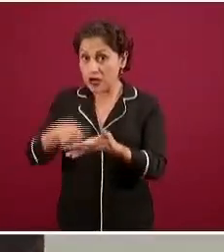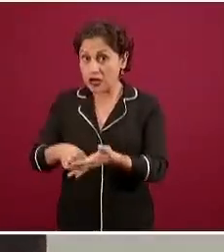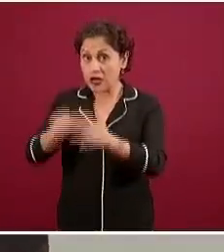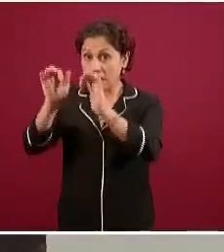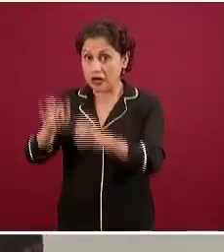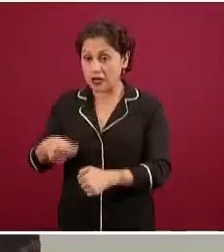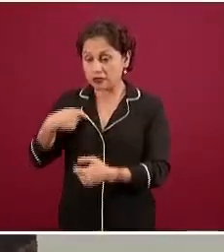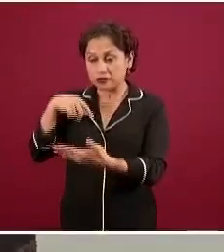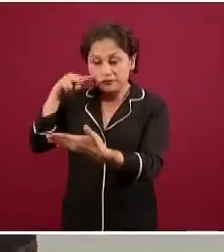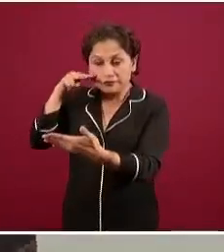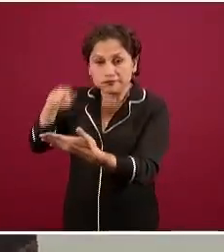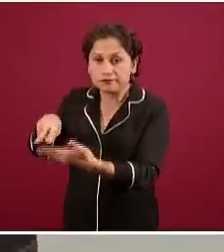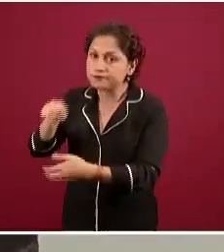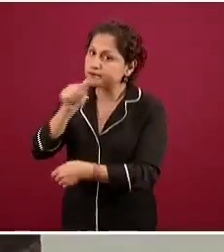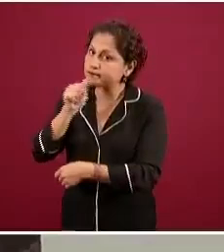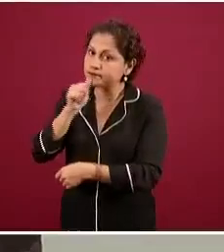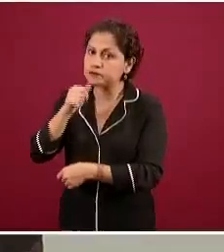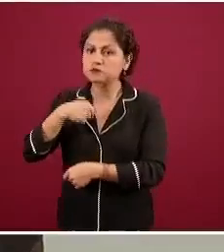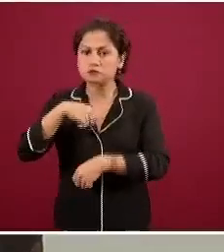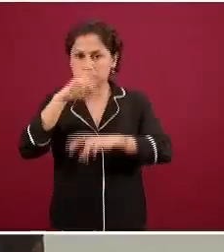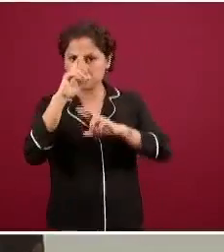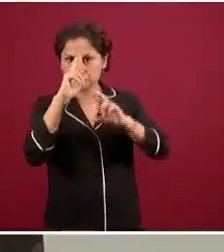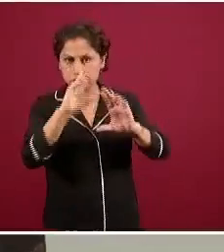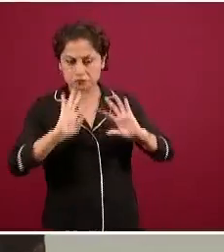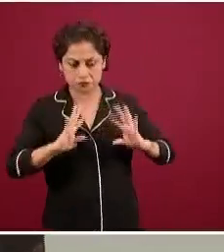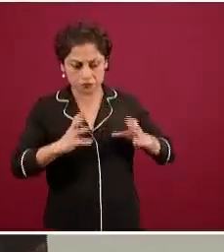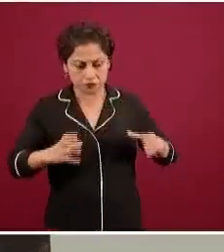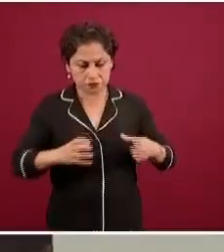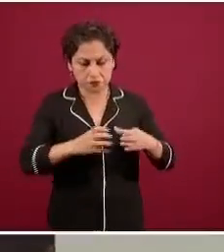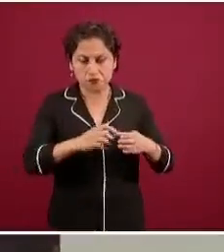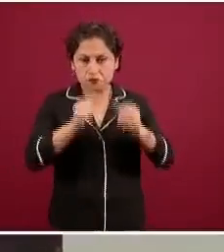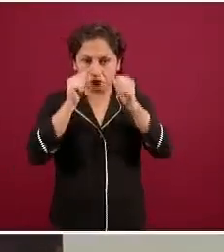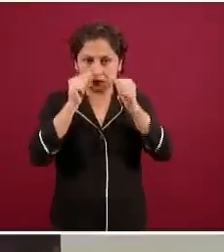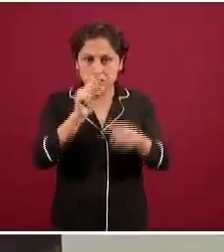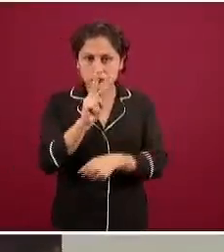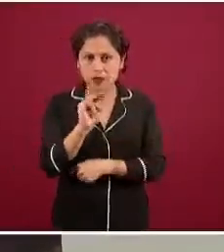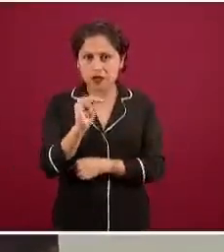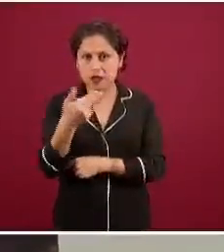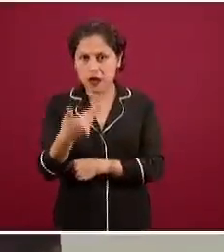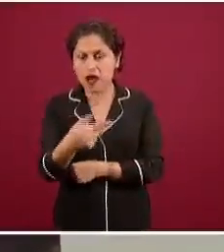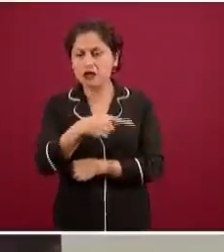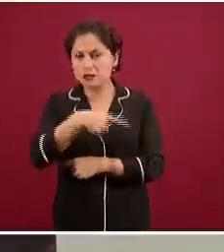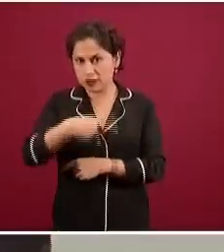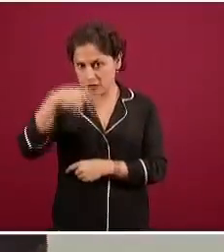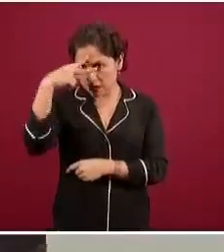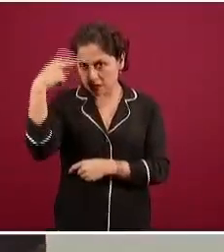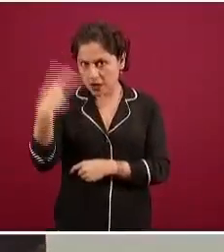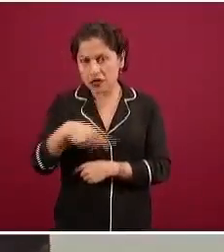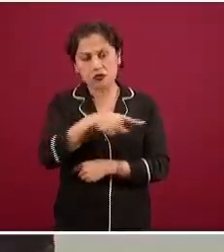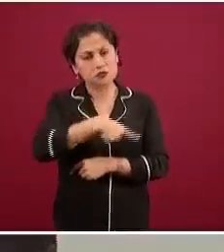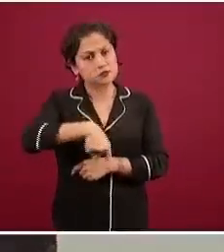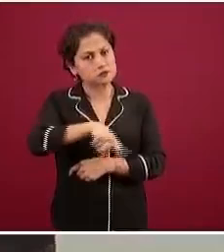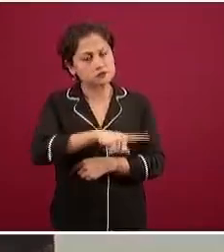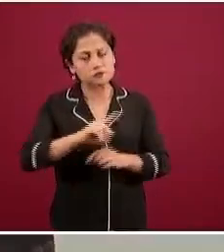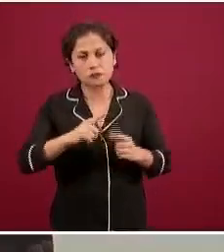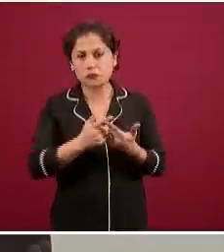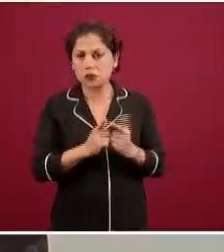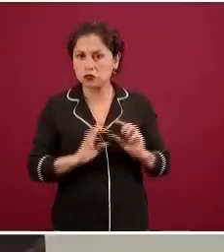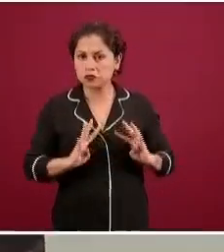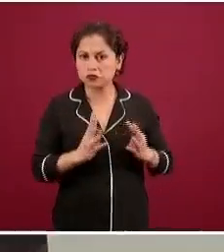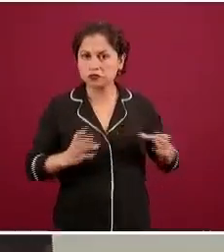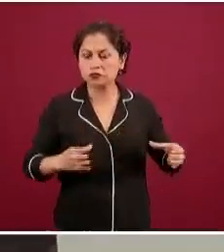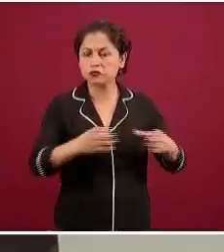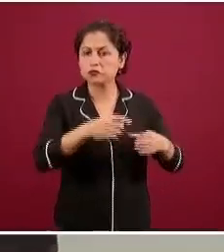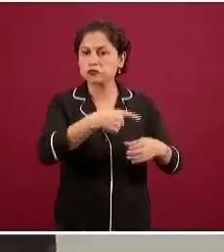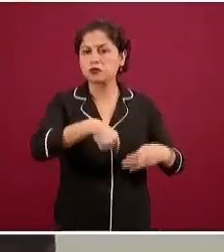enorme respeto al Consejo Ciudadano de VIH de la Ciudad de México. No olvidar que ellos han sido aliados muy importantes de nosotros cuando hicimos la